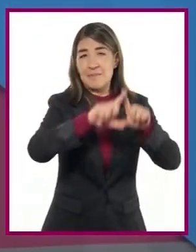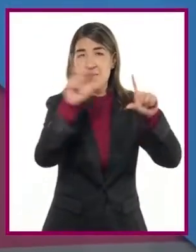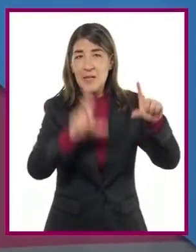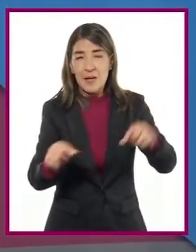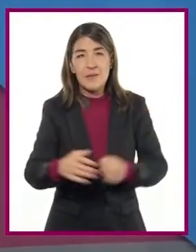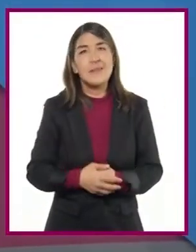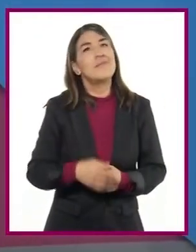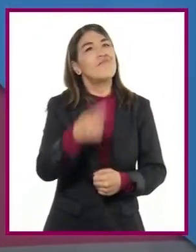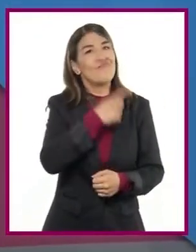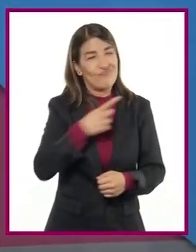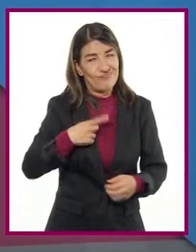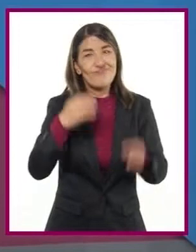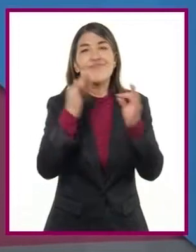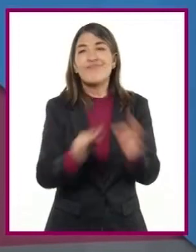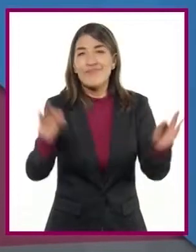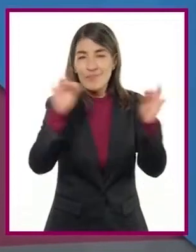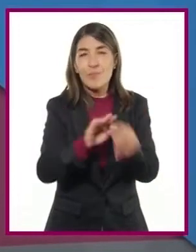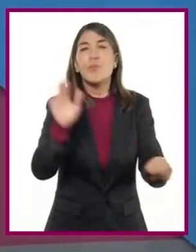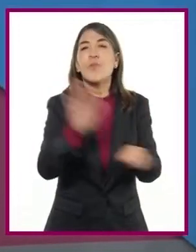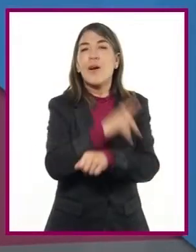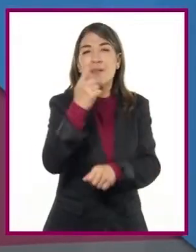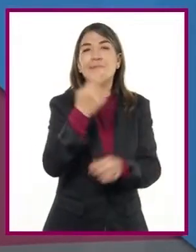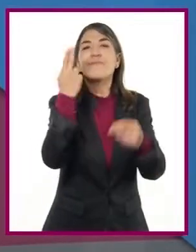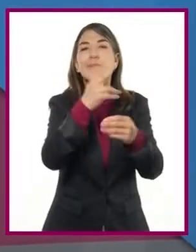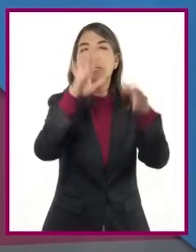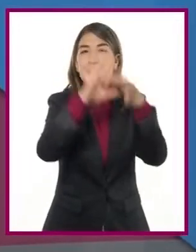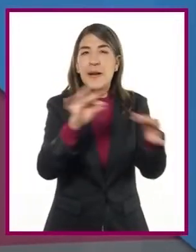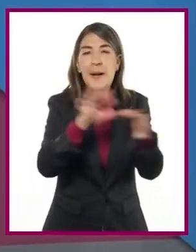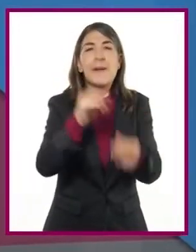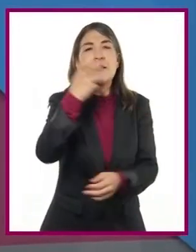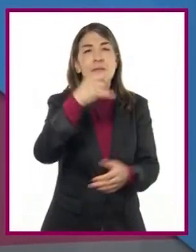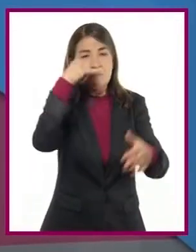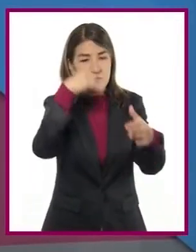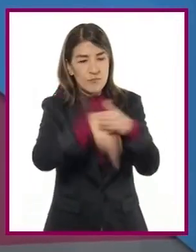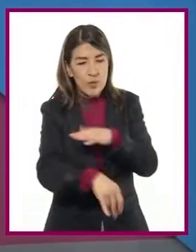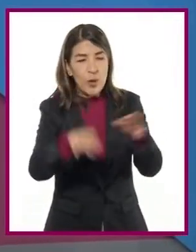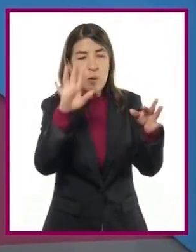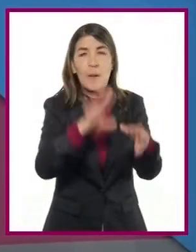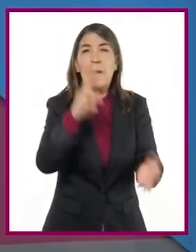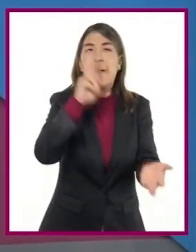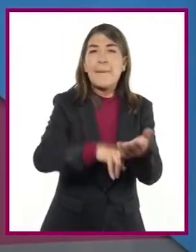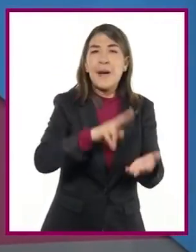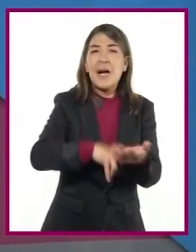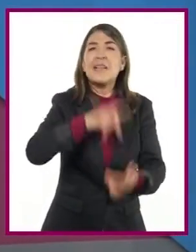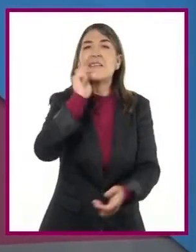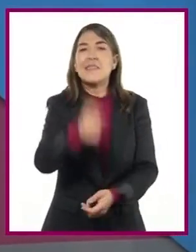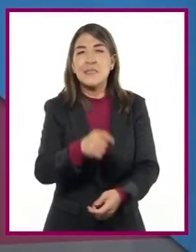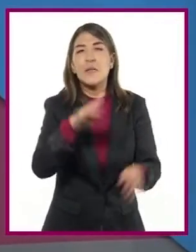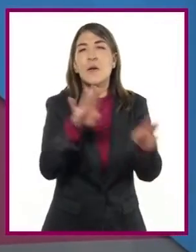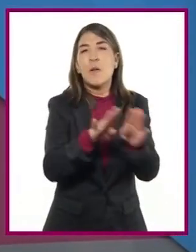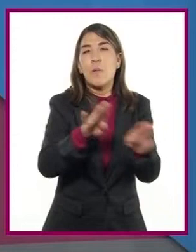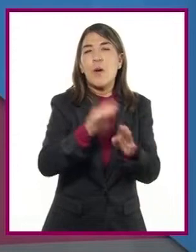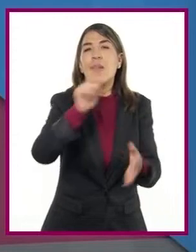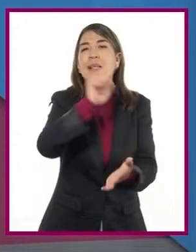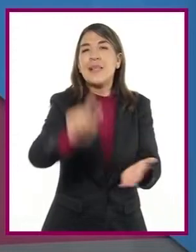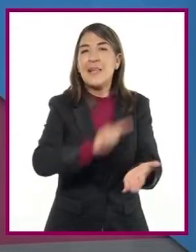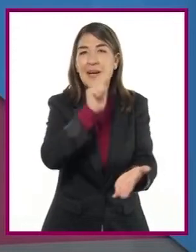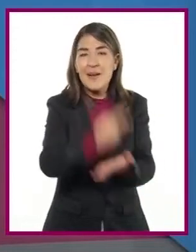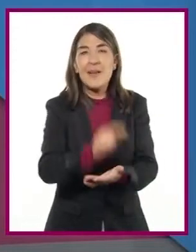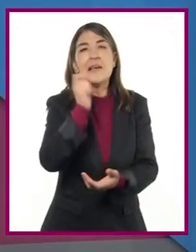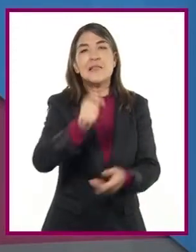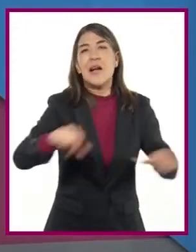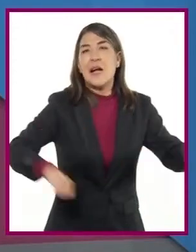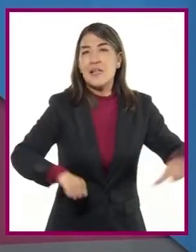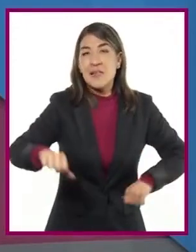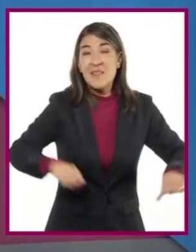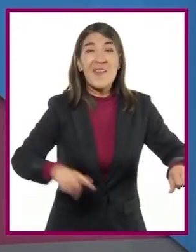así sea, ya que es necesario profundizar en el valor de la aplicación imparcial de las leyes, en el actuar diario de